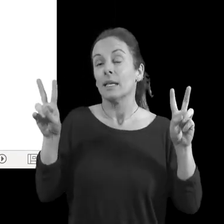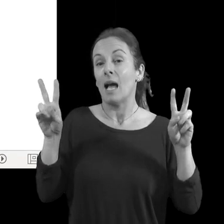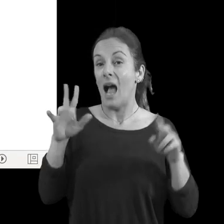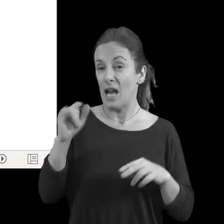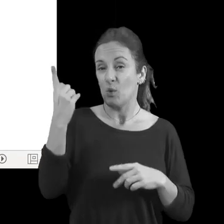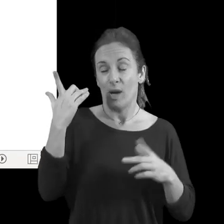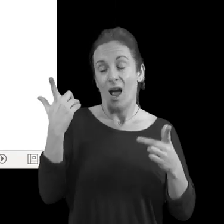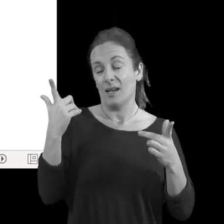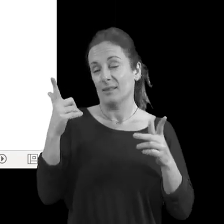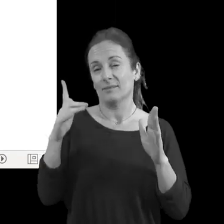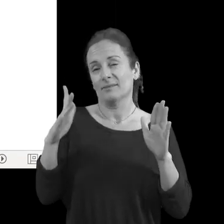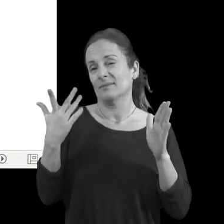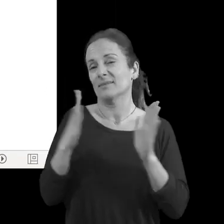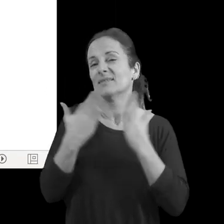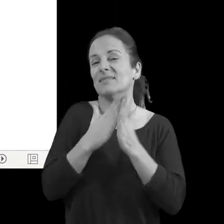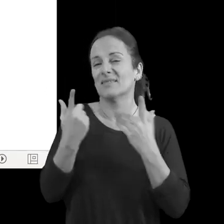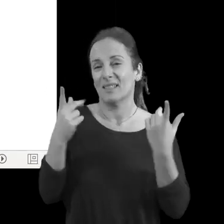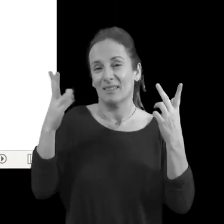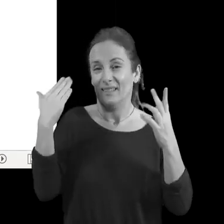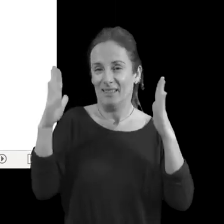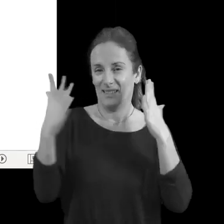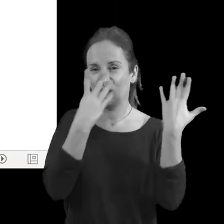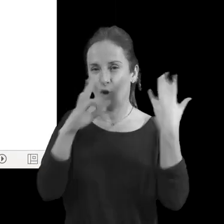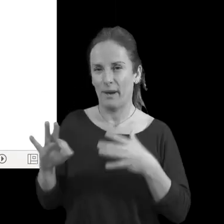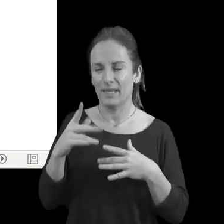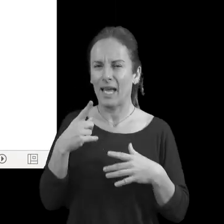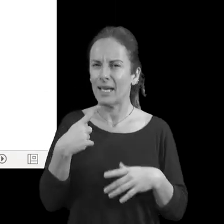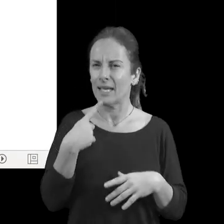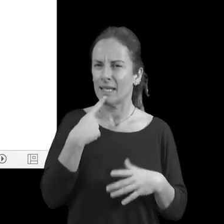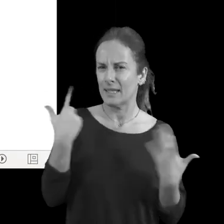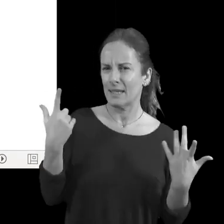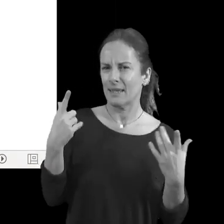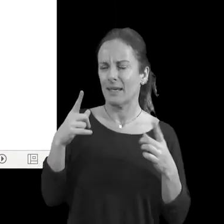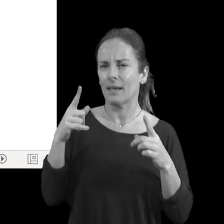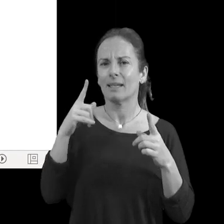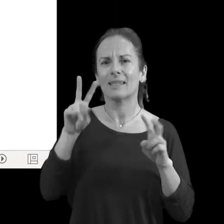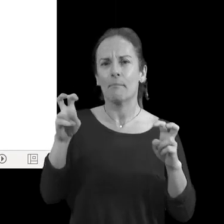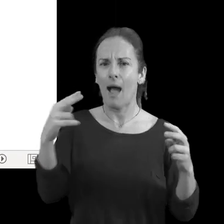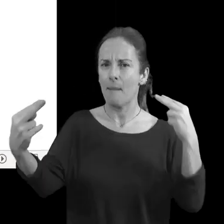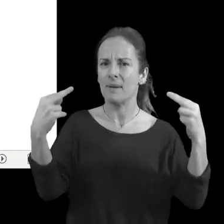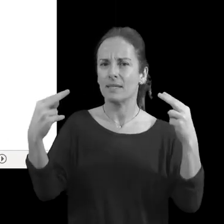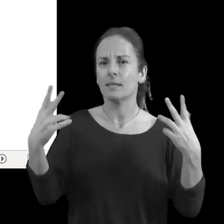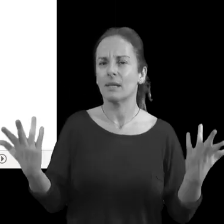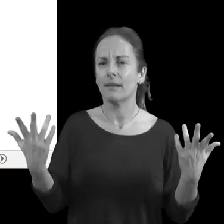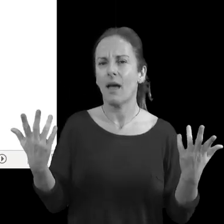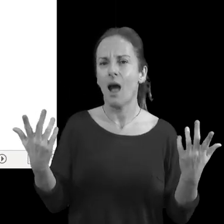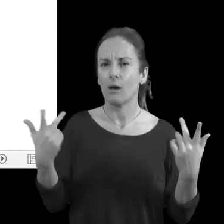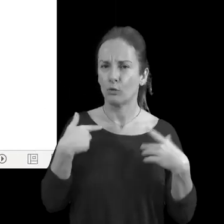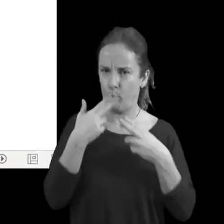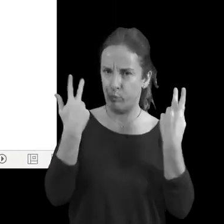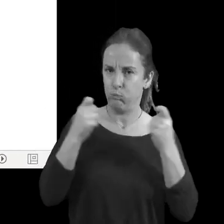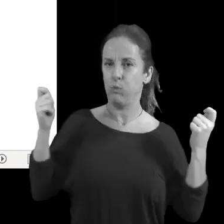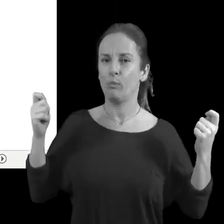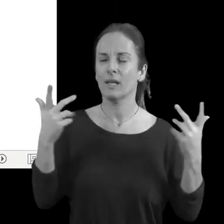vampiros, de vampiras, ¿no? Lesbianas y gays y trans como estos vampiros que aparecen y desaparecen, que confunden, que descolocan,